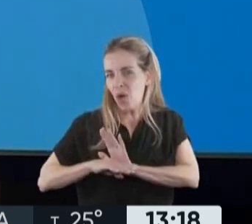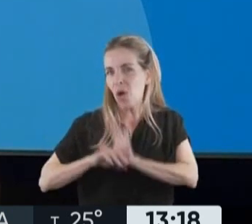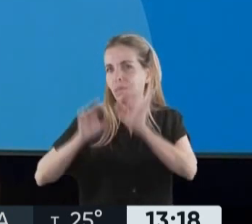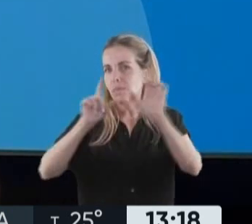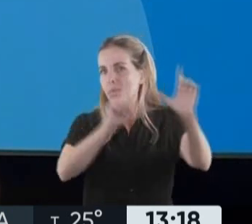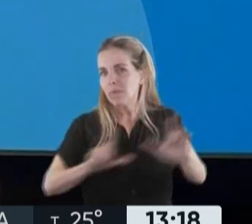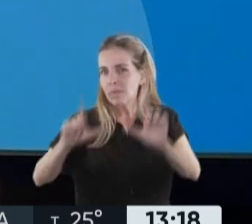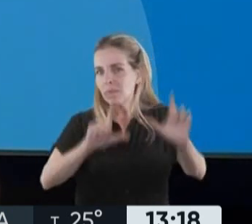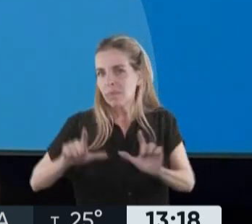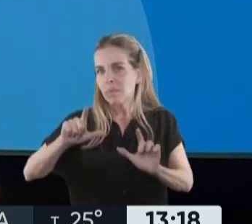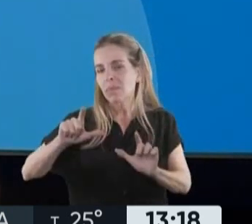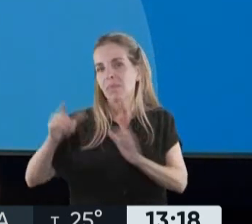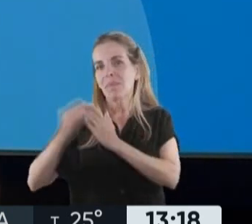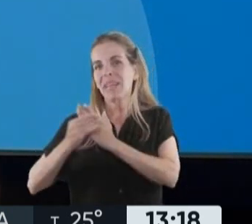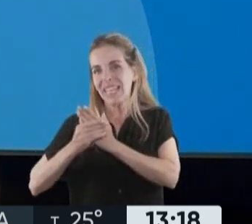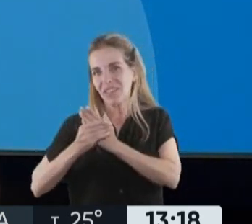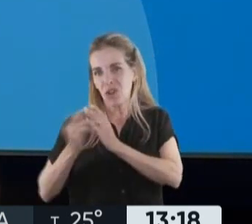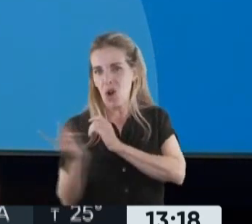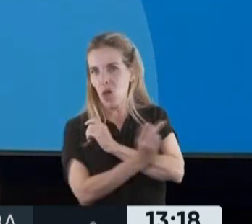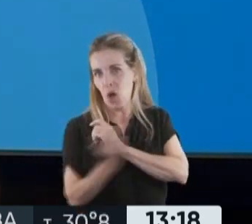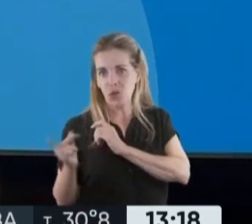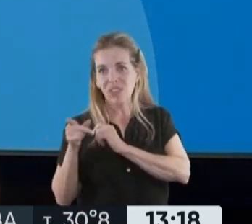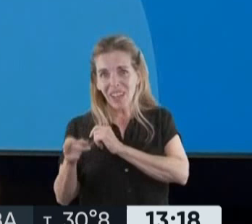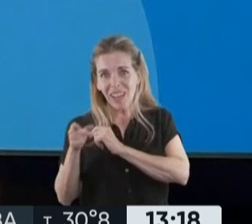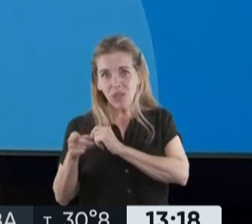presentación Matías, eso es una Argentina que proyectamos a futuro.